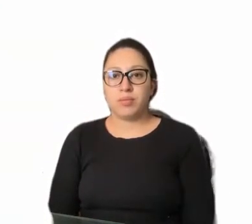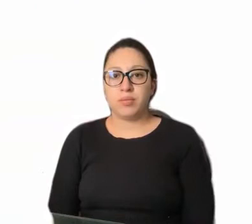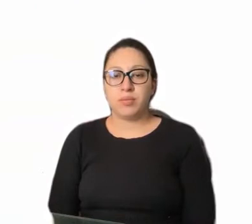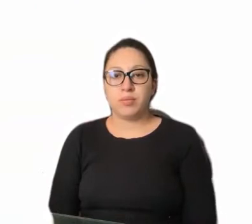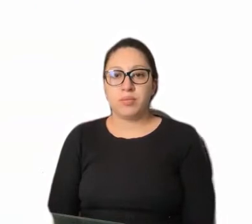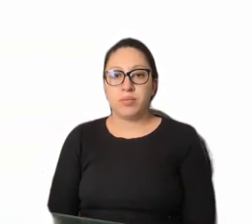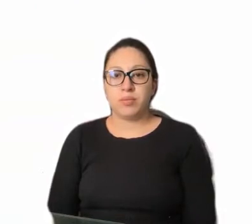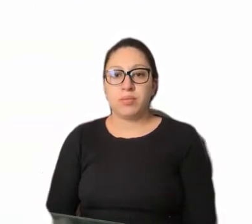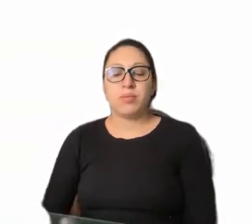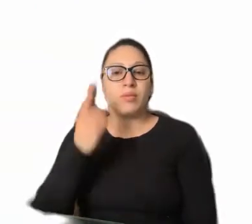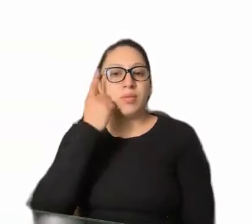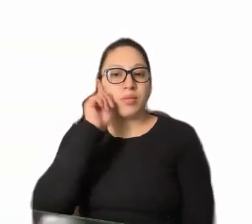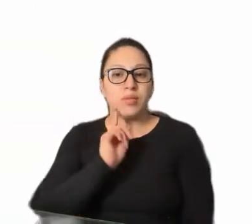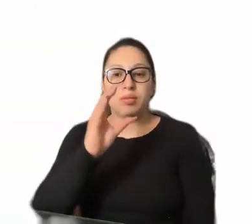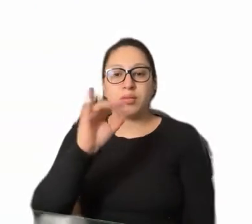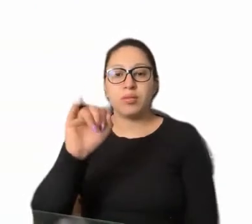Diputada Circe Camacho.